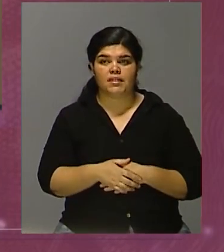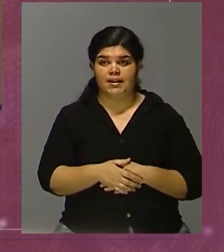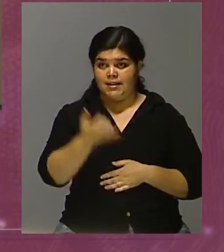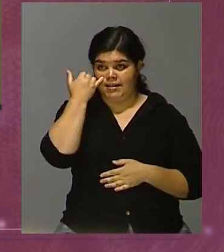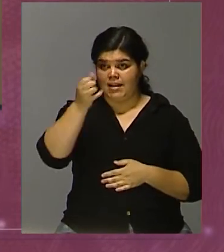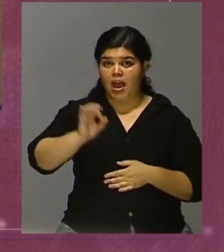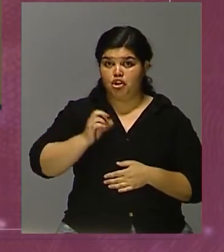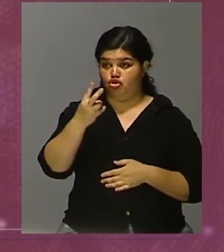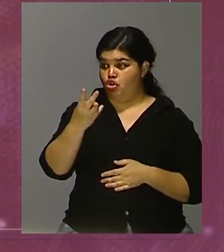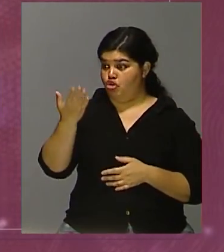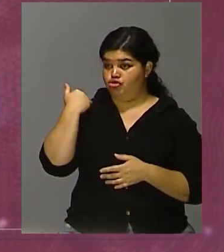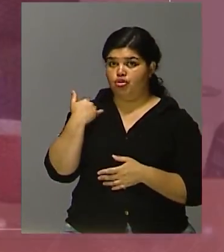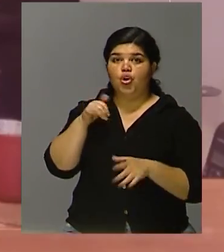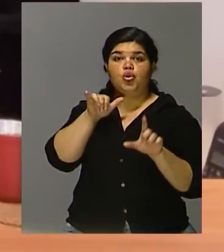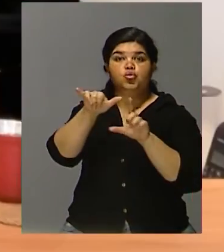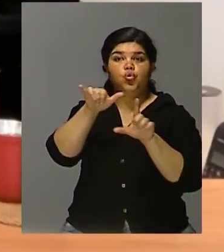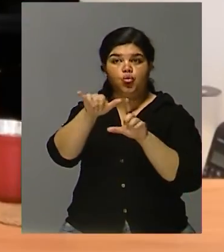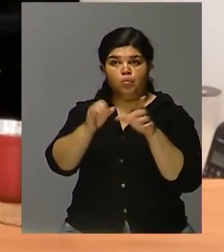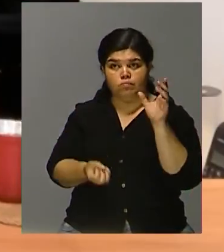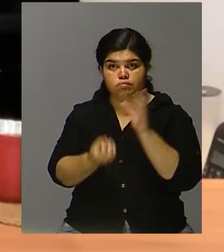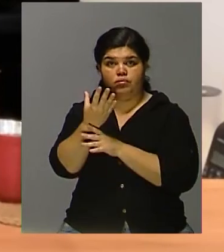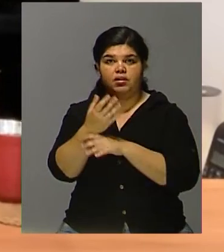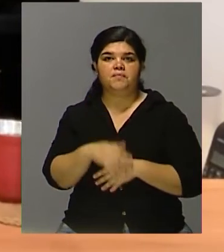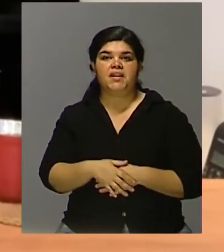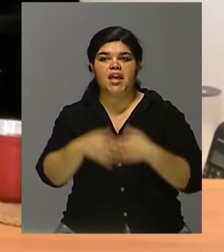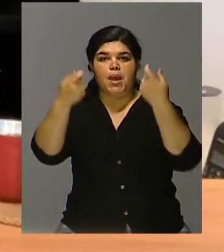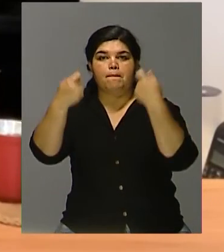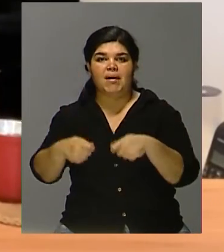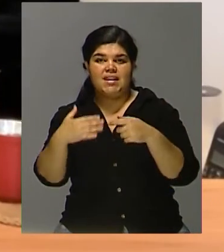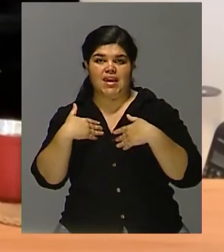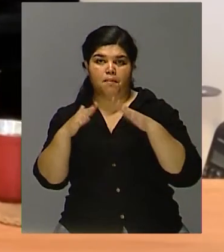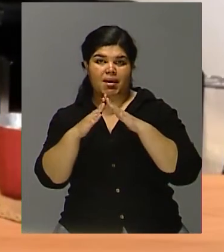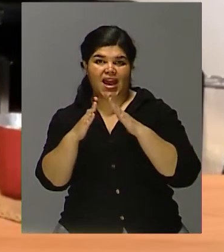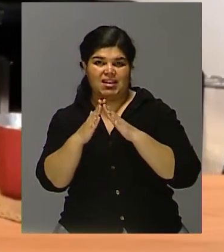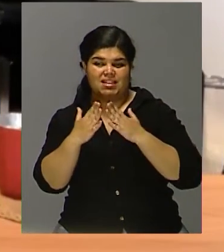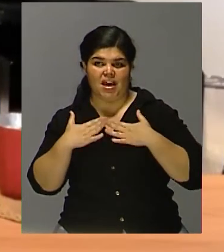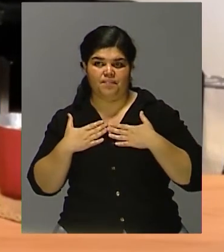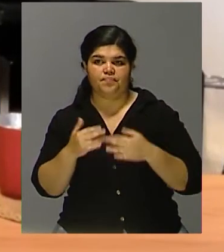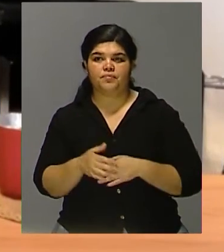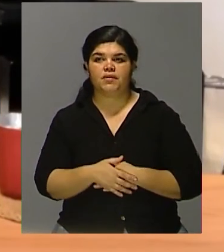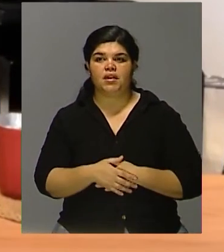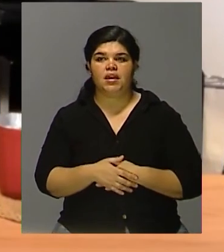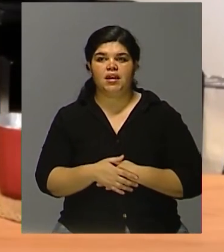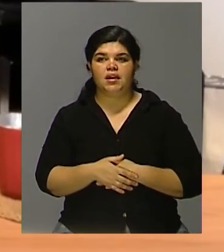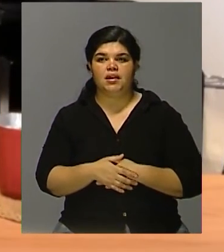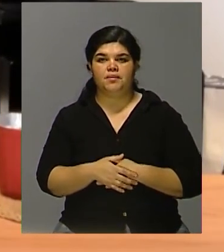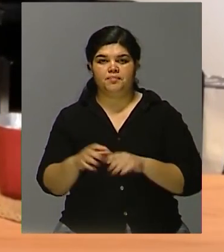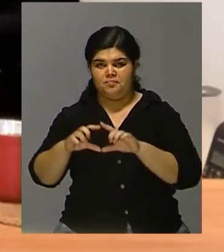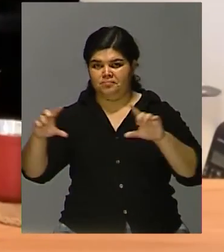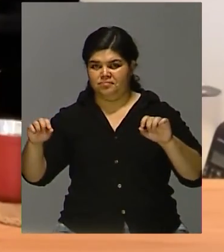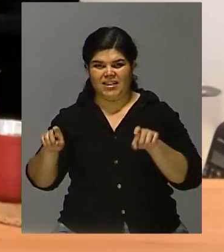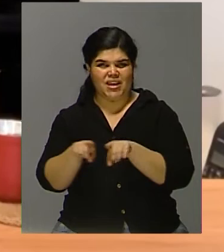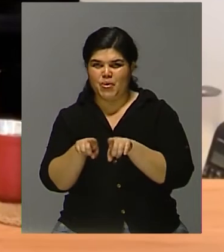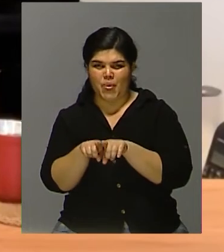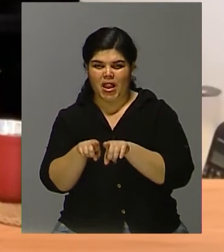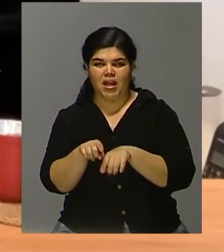años yo creé el canal de YouTube, Invertir desde casa. El nombre no es casualidad, yo creo que